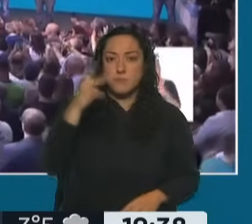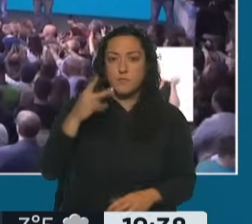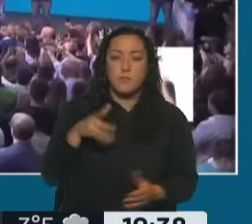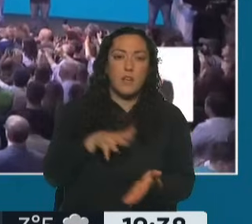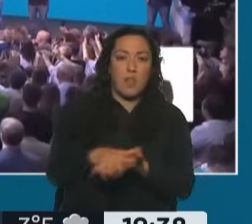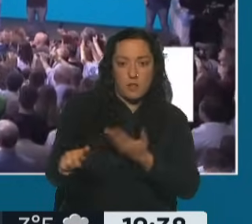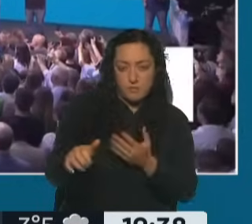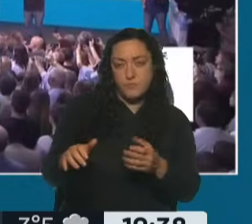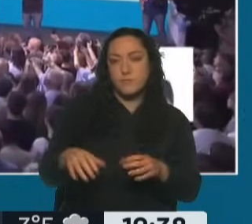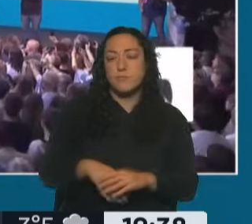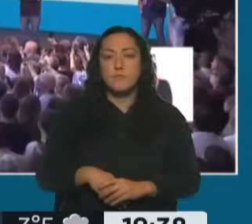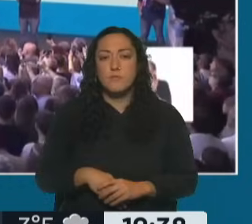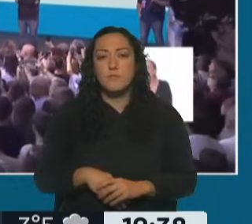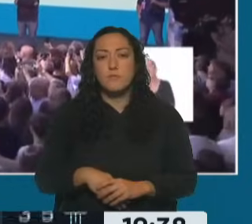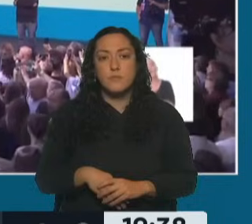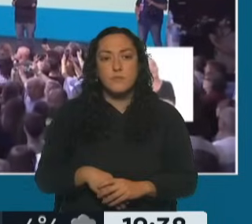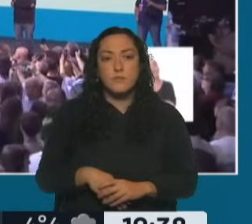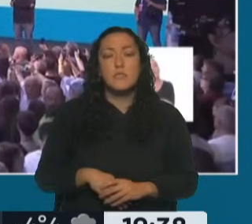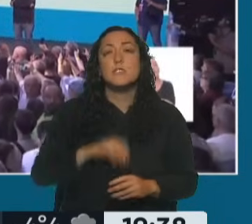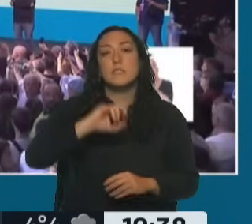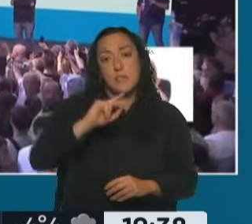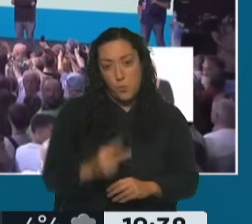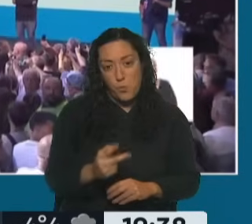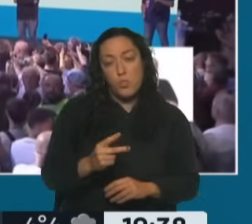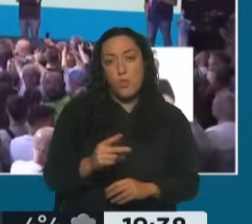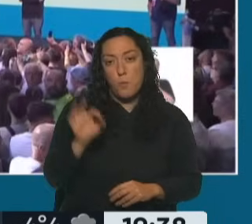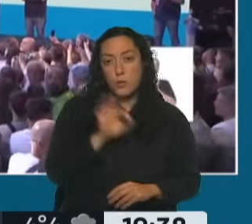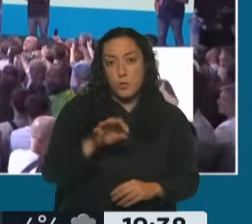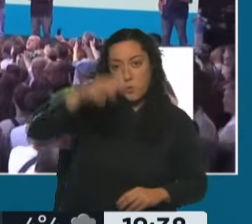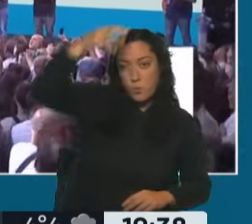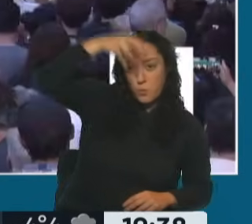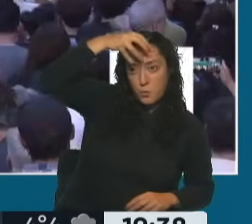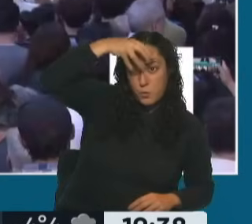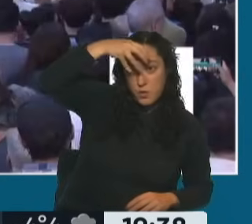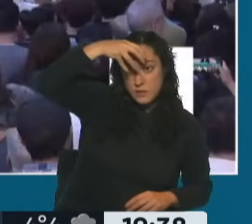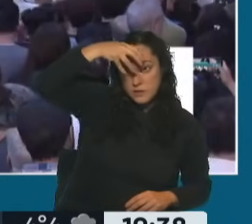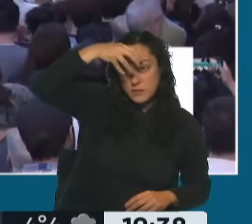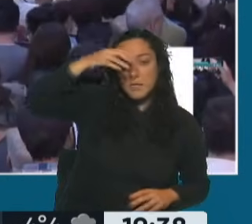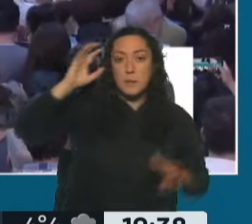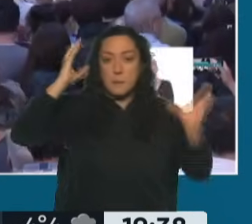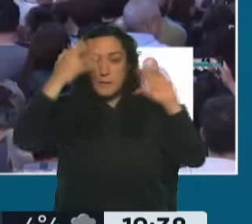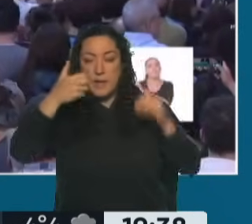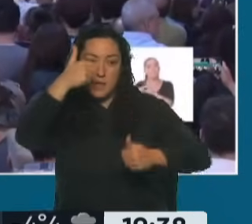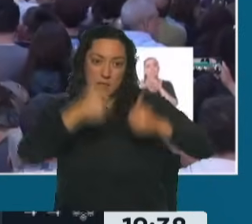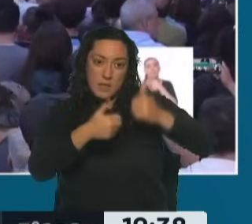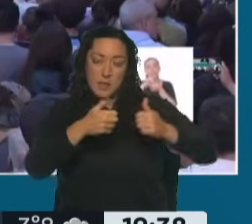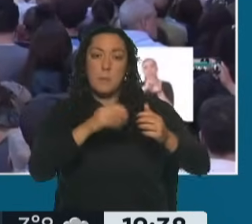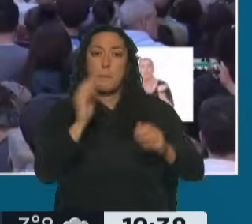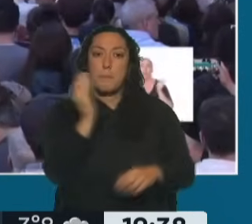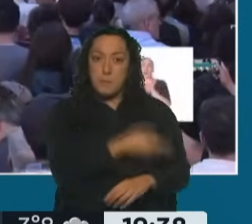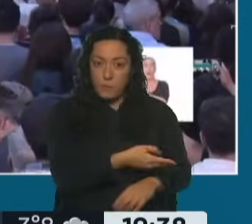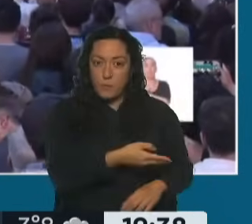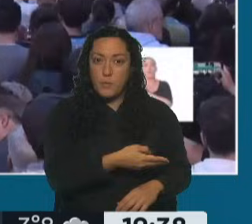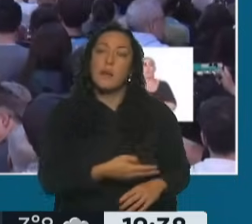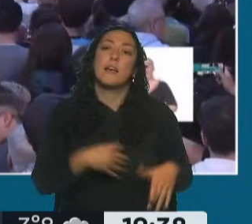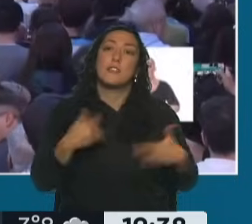kirchnerismo. Tuvieron una segunda vuelta en la que Patricia Bullrich pierde con Javier Milei y Javier Milei